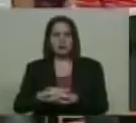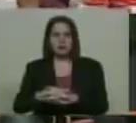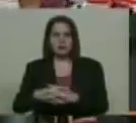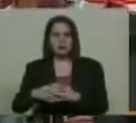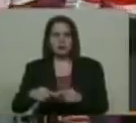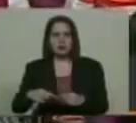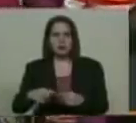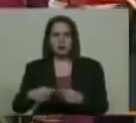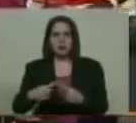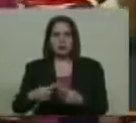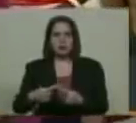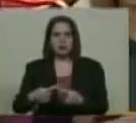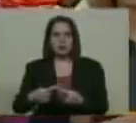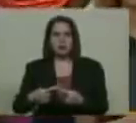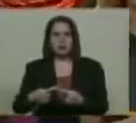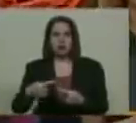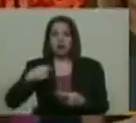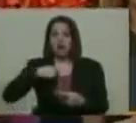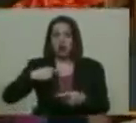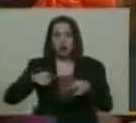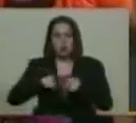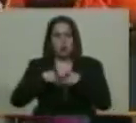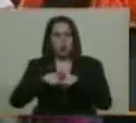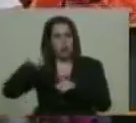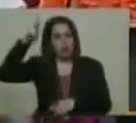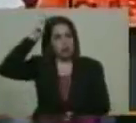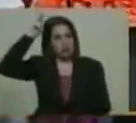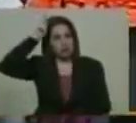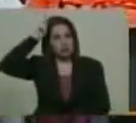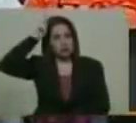indio. Este color de piel,